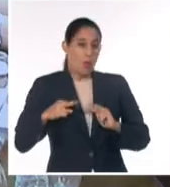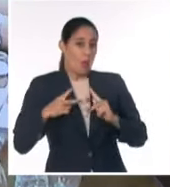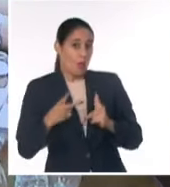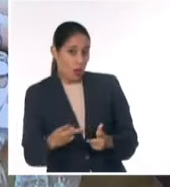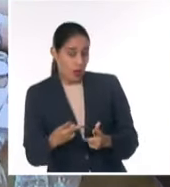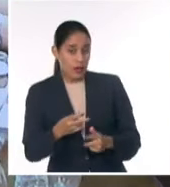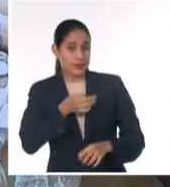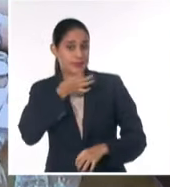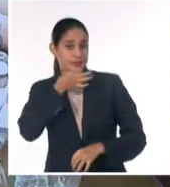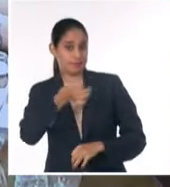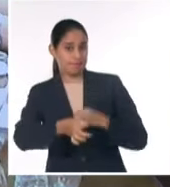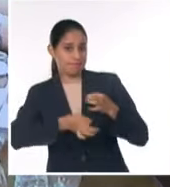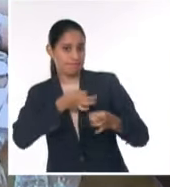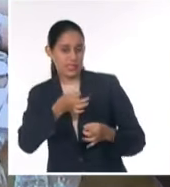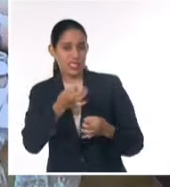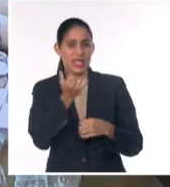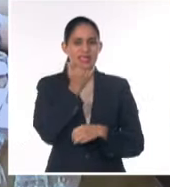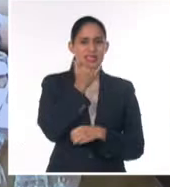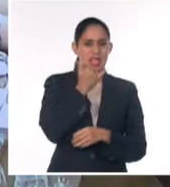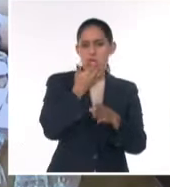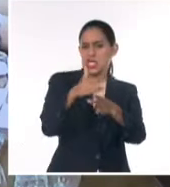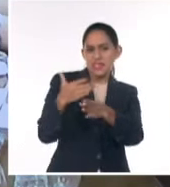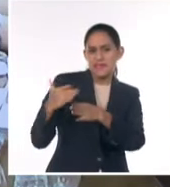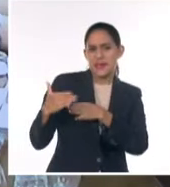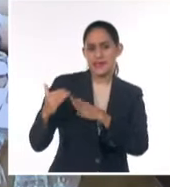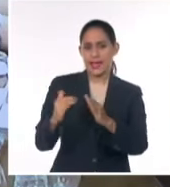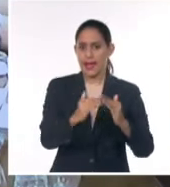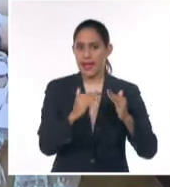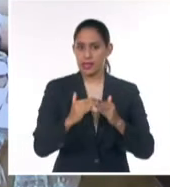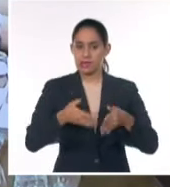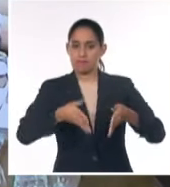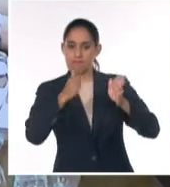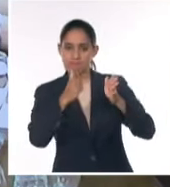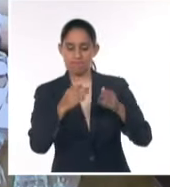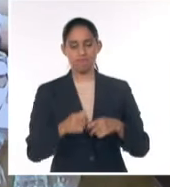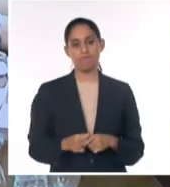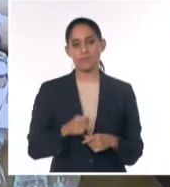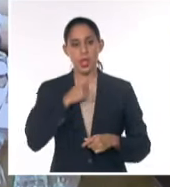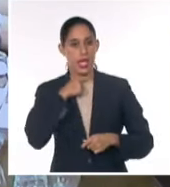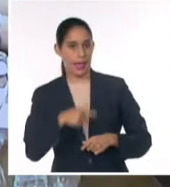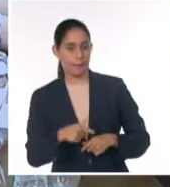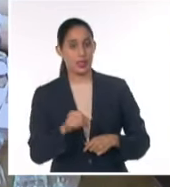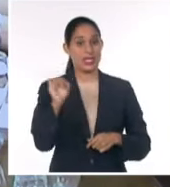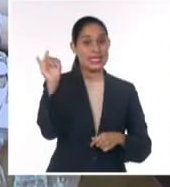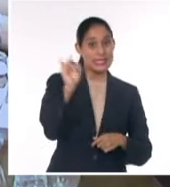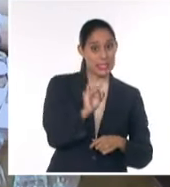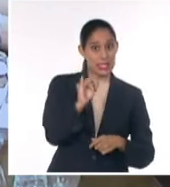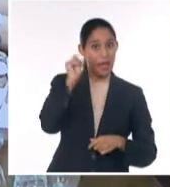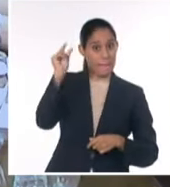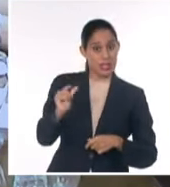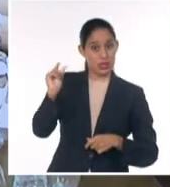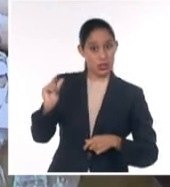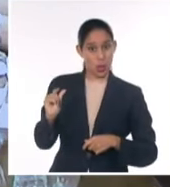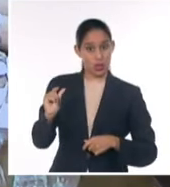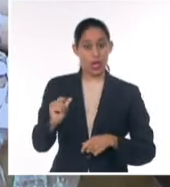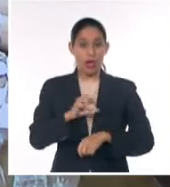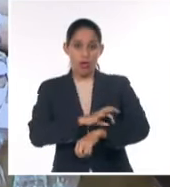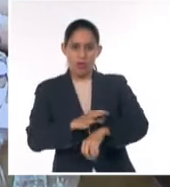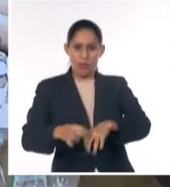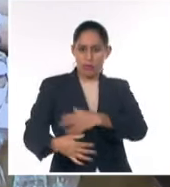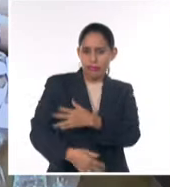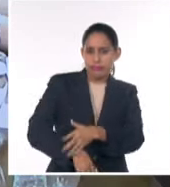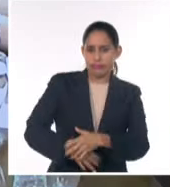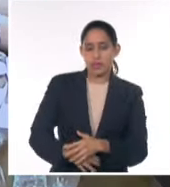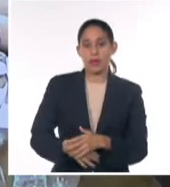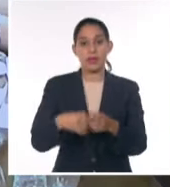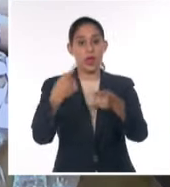preliminarmente, daños en varias instalaciones y viviendas, tales como 7 personas lesionadas, 2.018 afectaciones